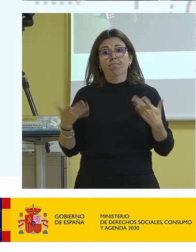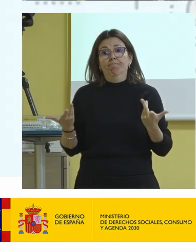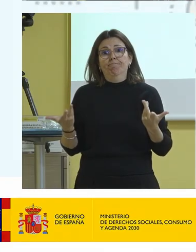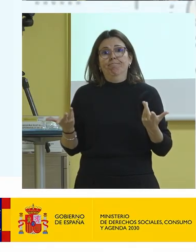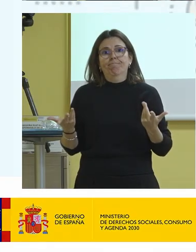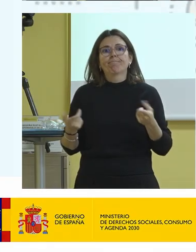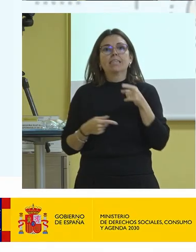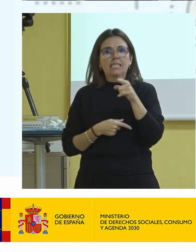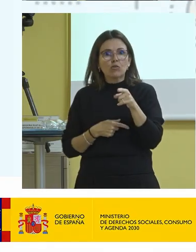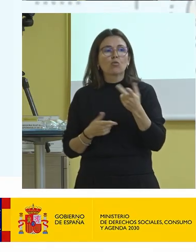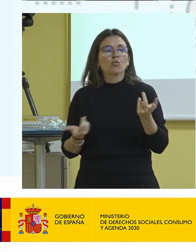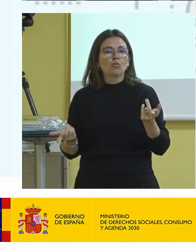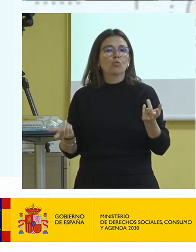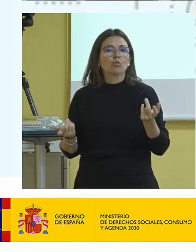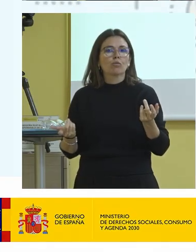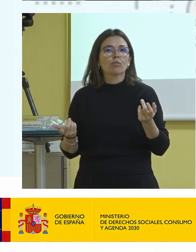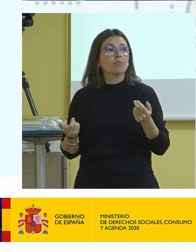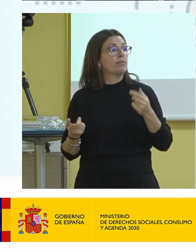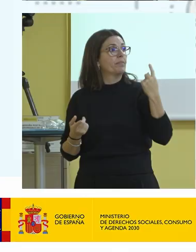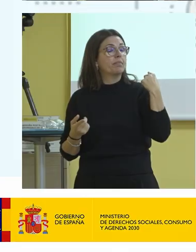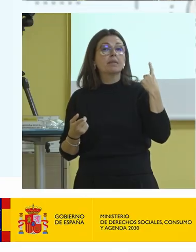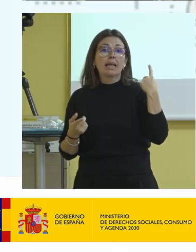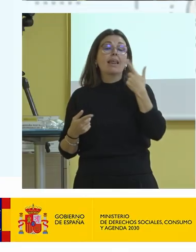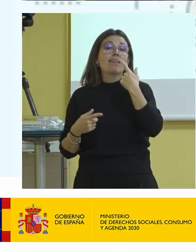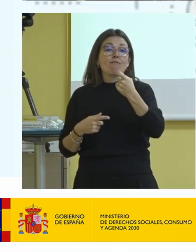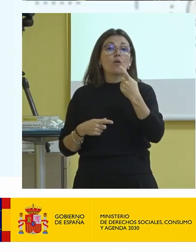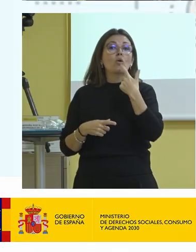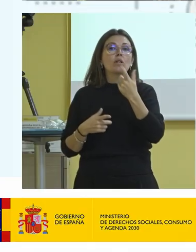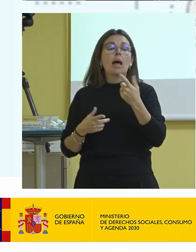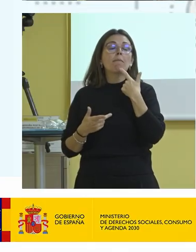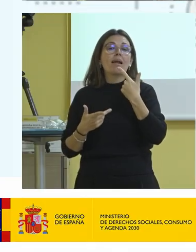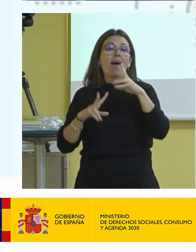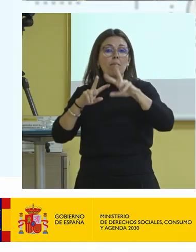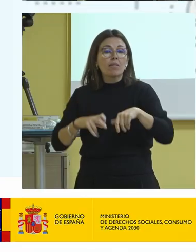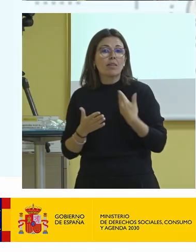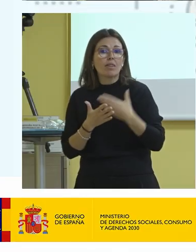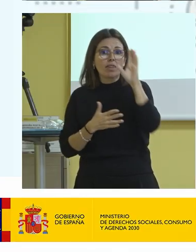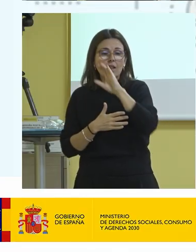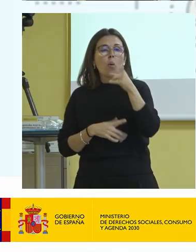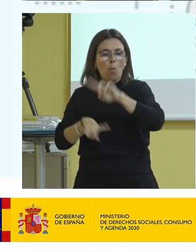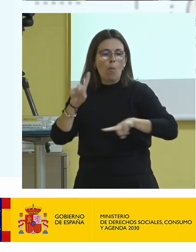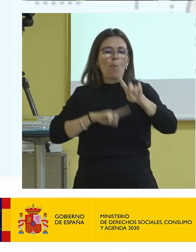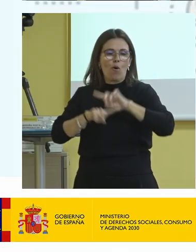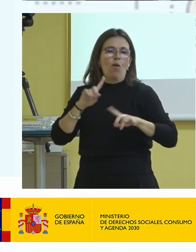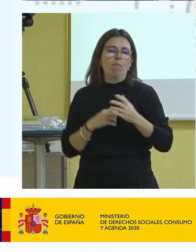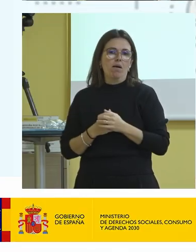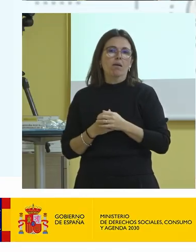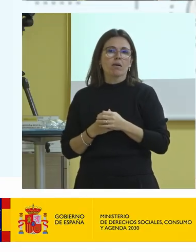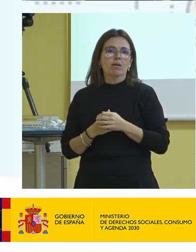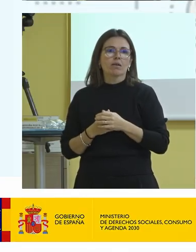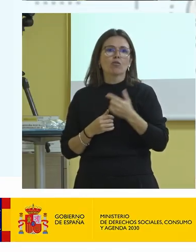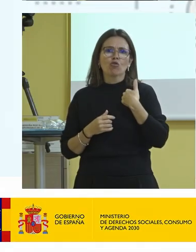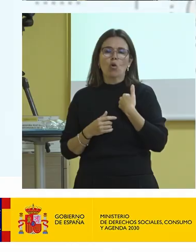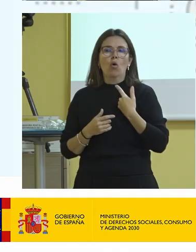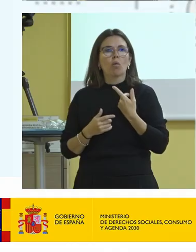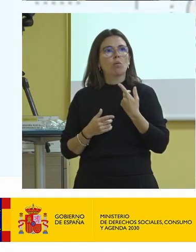obviamente, pues eso y esto, que es la dificultad para hacer las fuentes científicas, también es un problema. Porque claro, yo me las veo y me